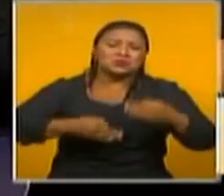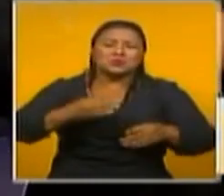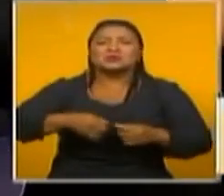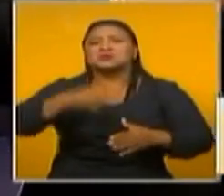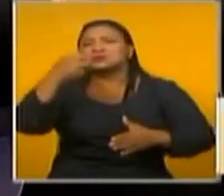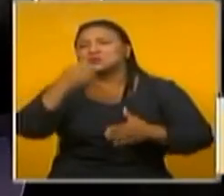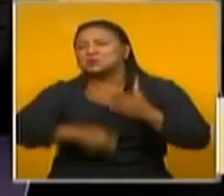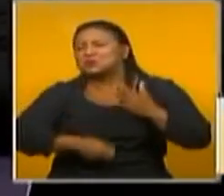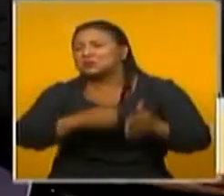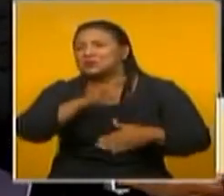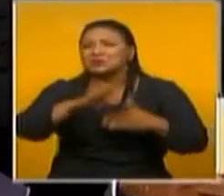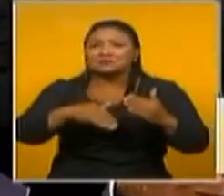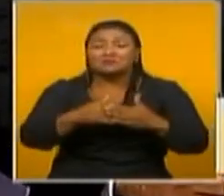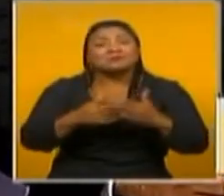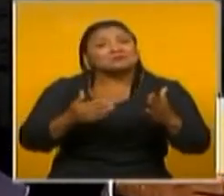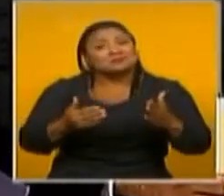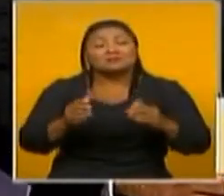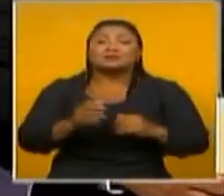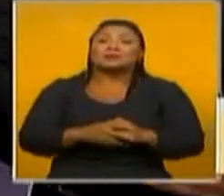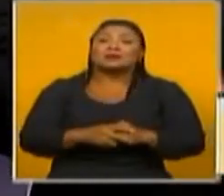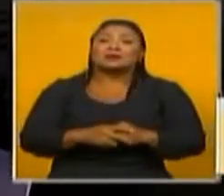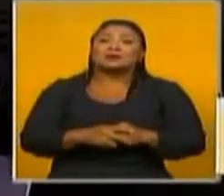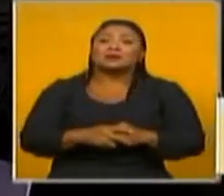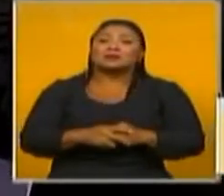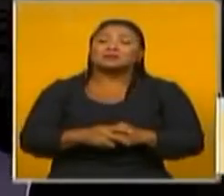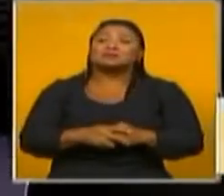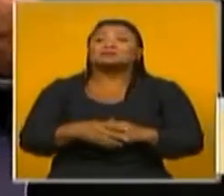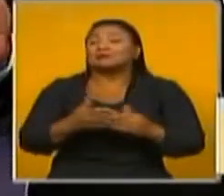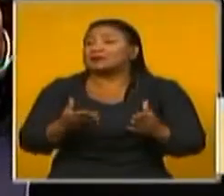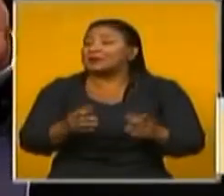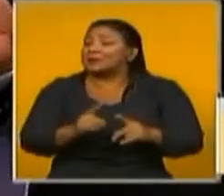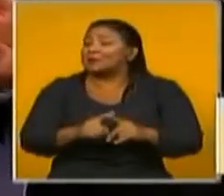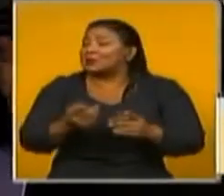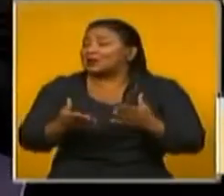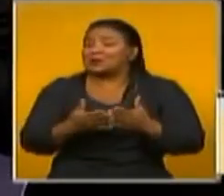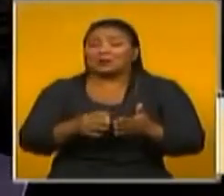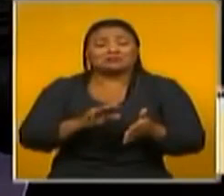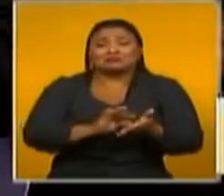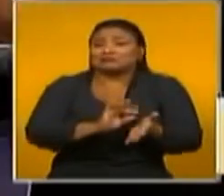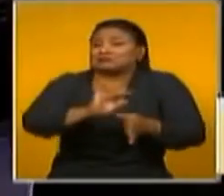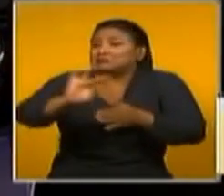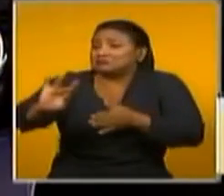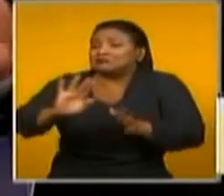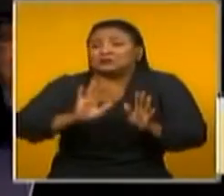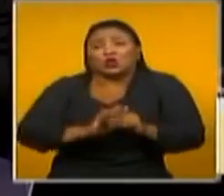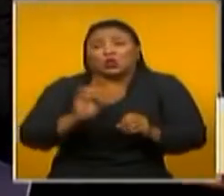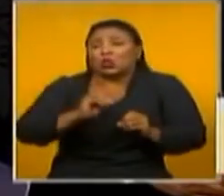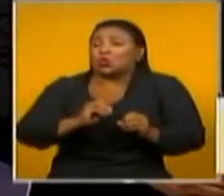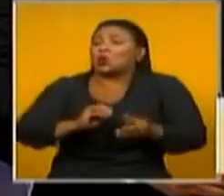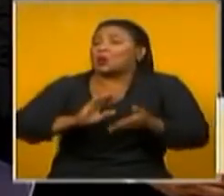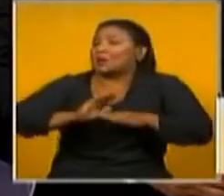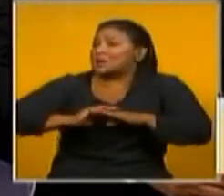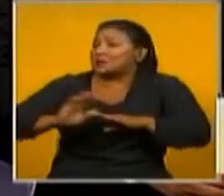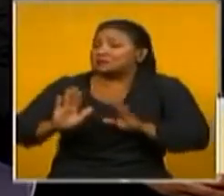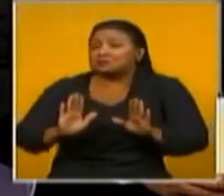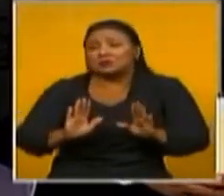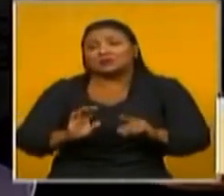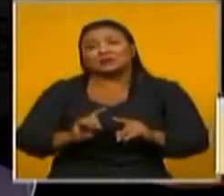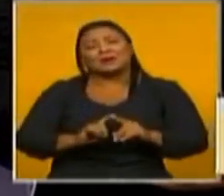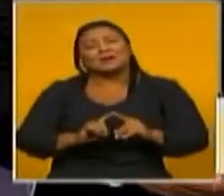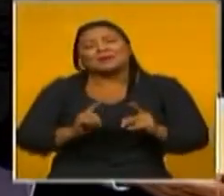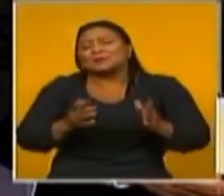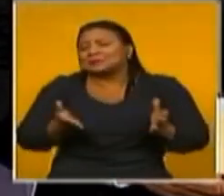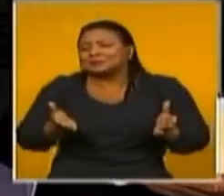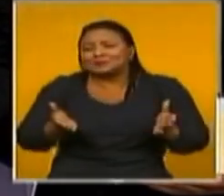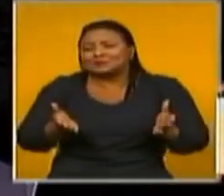multas y sanciones desproporcionadas. Bien podríamos no tomarlo en cuenta, no invitarlo. Pero eso